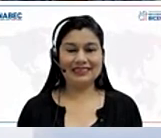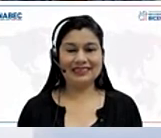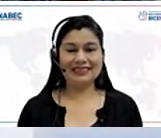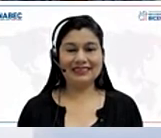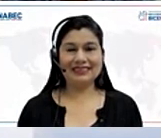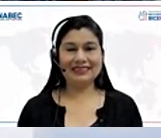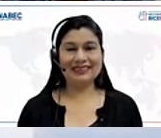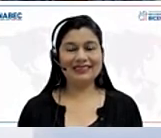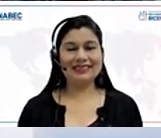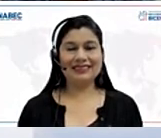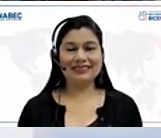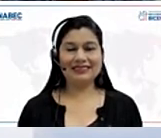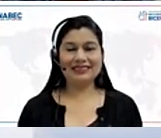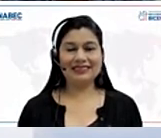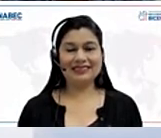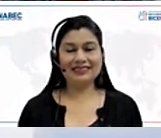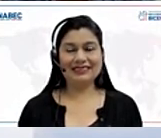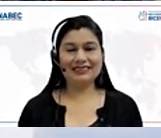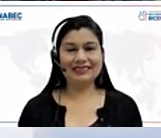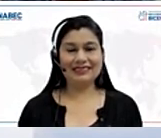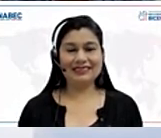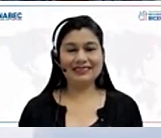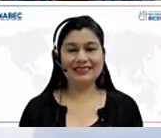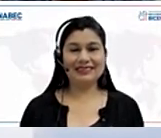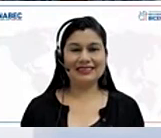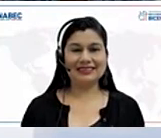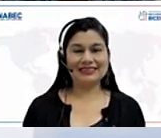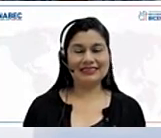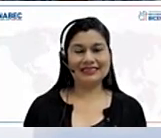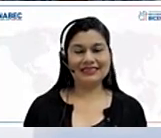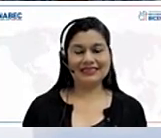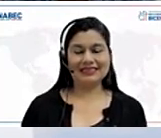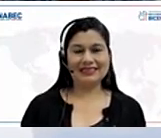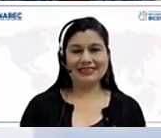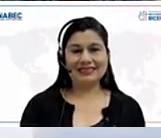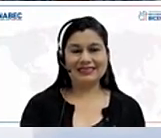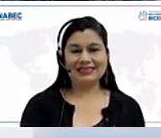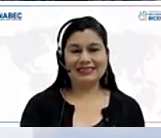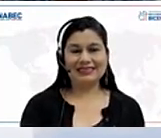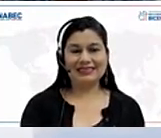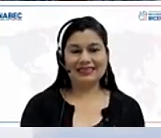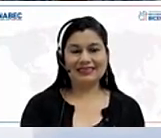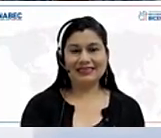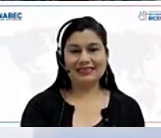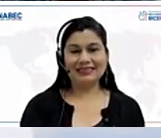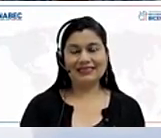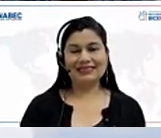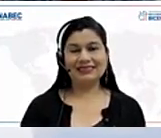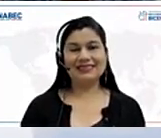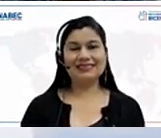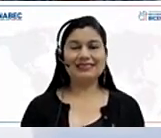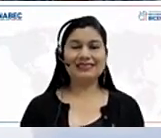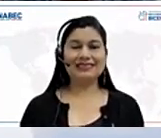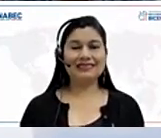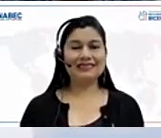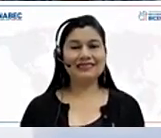buscar. Y bueno, les sugerimos que nos sigan en nuestras redes, en Facebook, para que puedan estar al tanto de cualquier anuncio. Bueno, todo